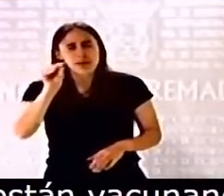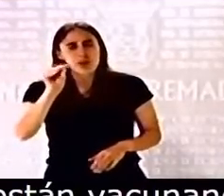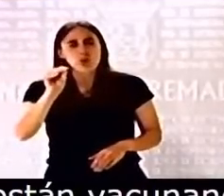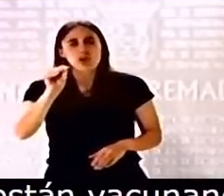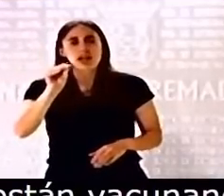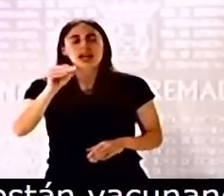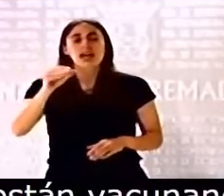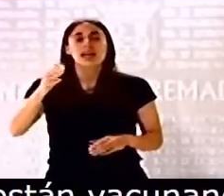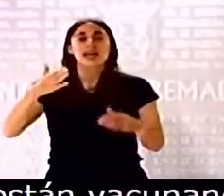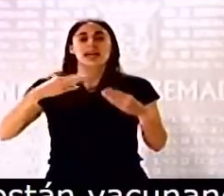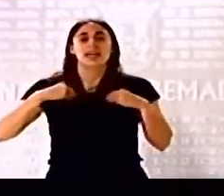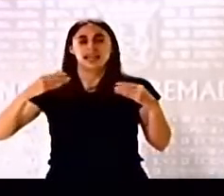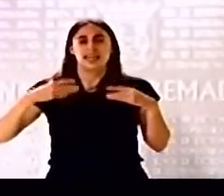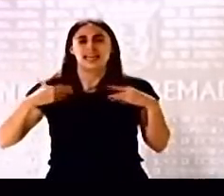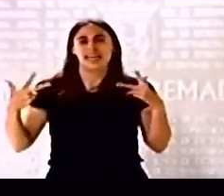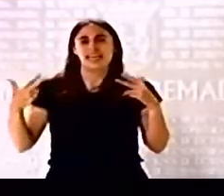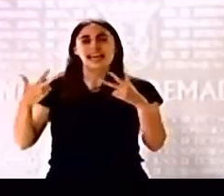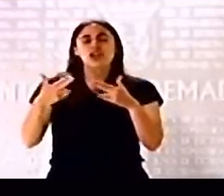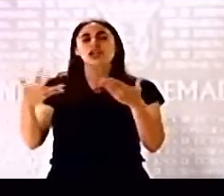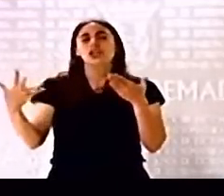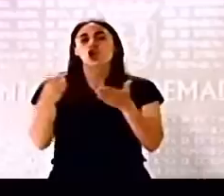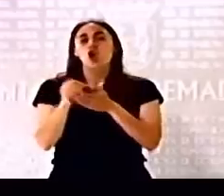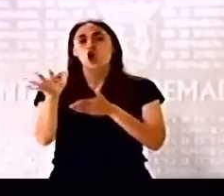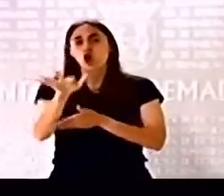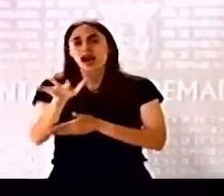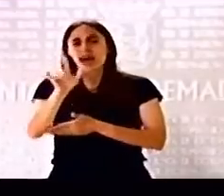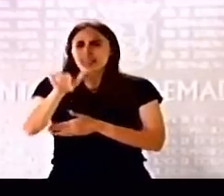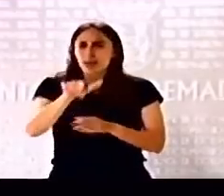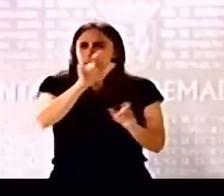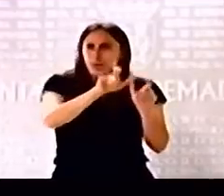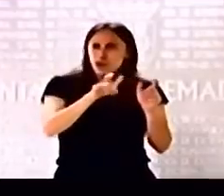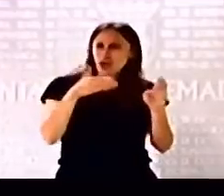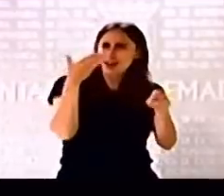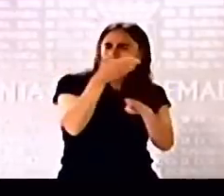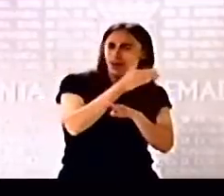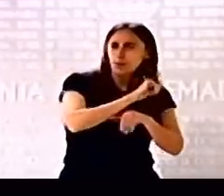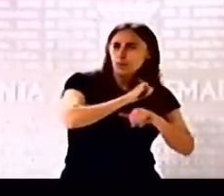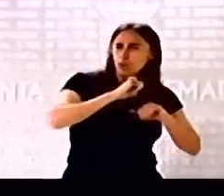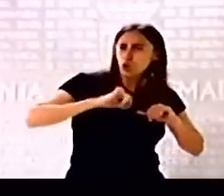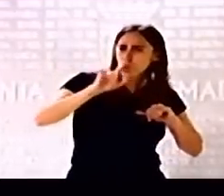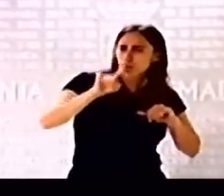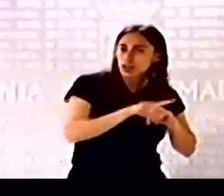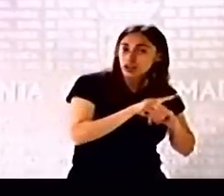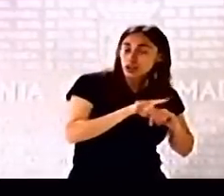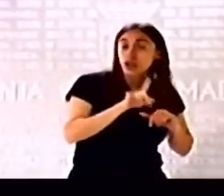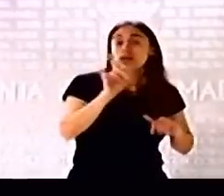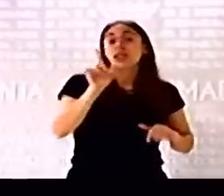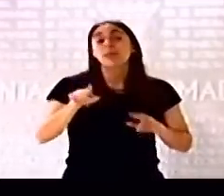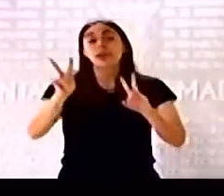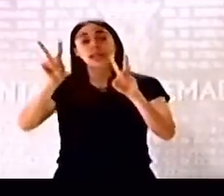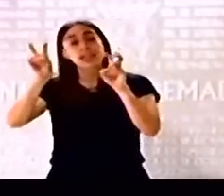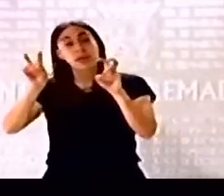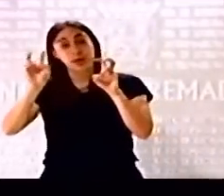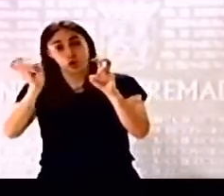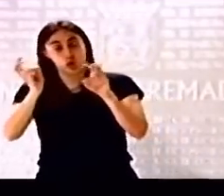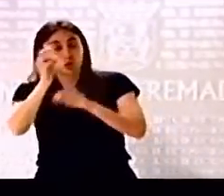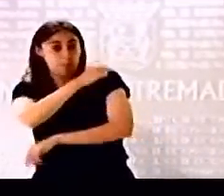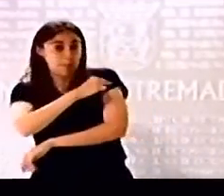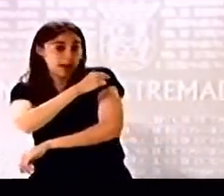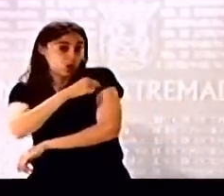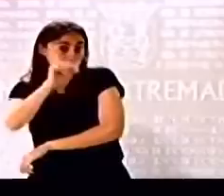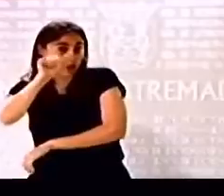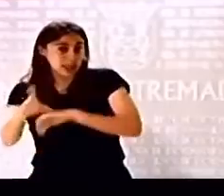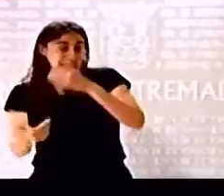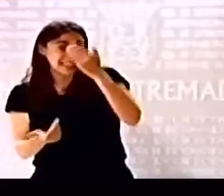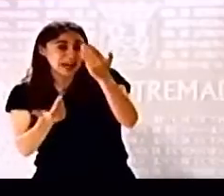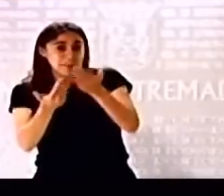esquiladores en una localidad, ¿también los que estaban en Portugal? Y, por otro lado, en cuanto a la vacunación, esta mañana en el Hospital de Coria